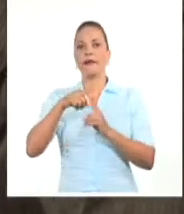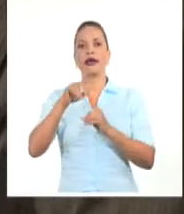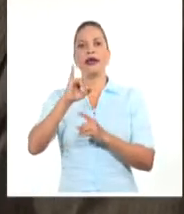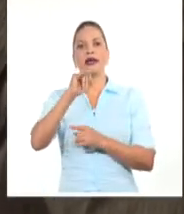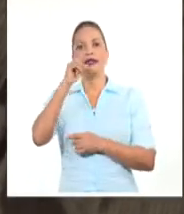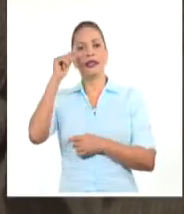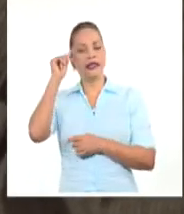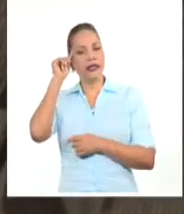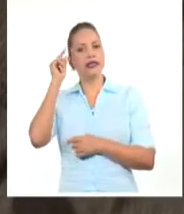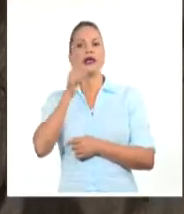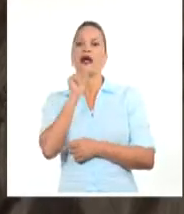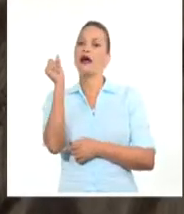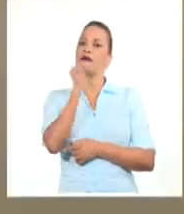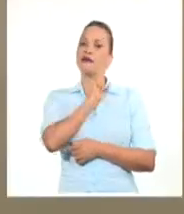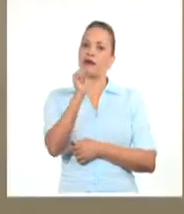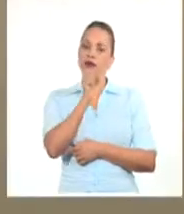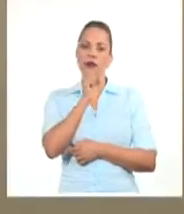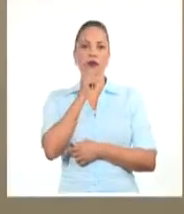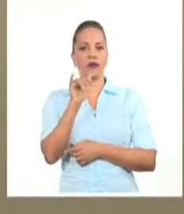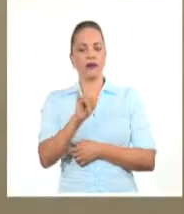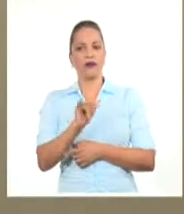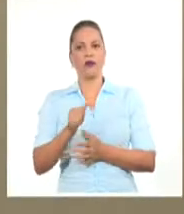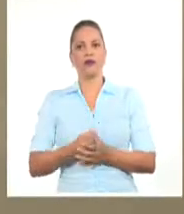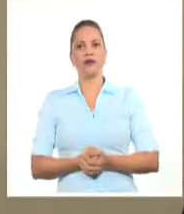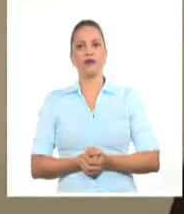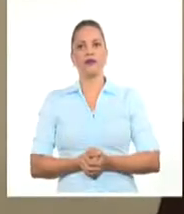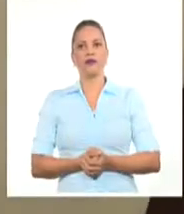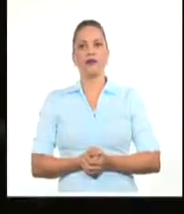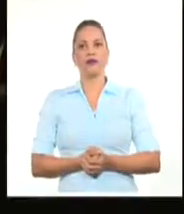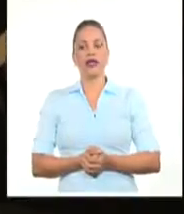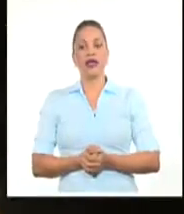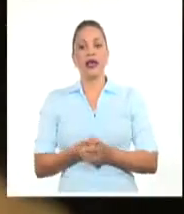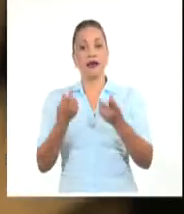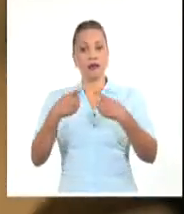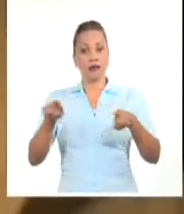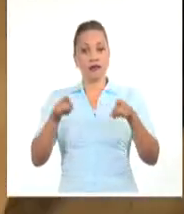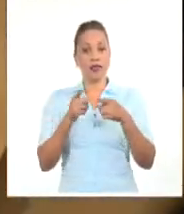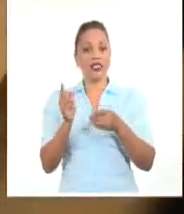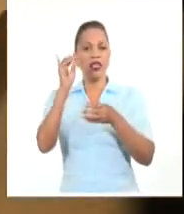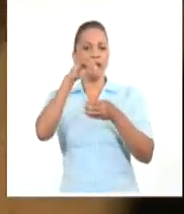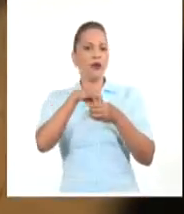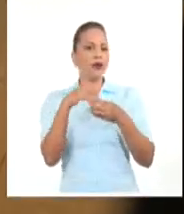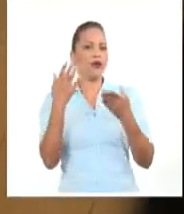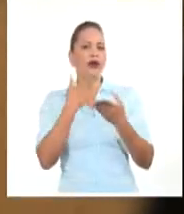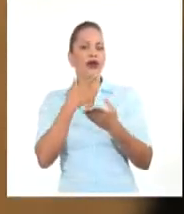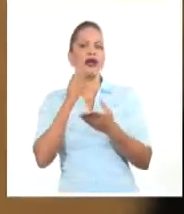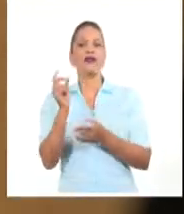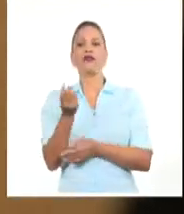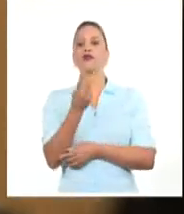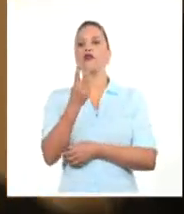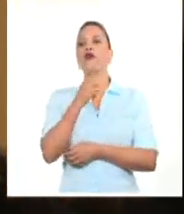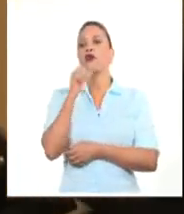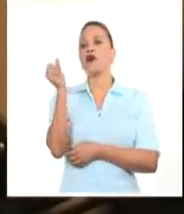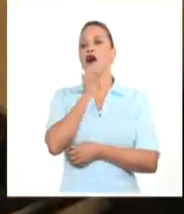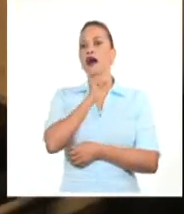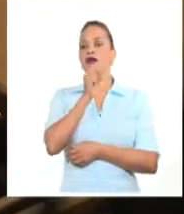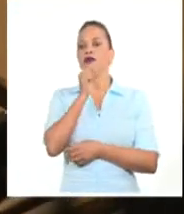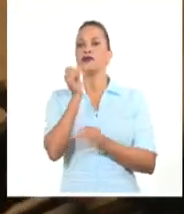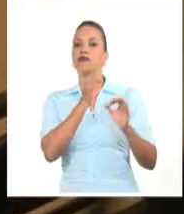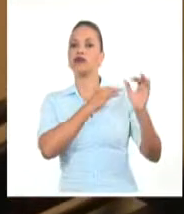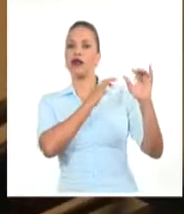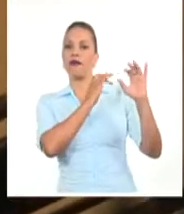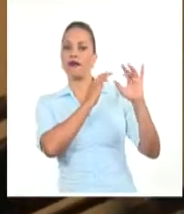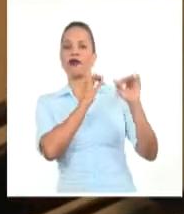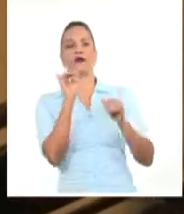Canción Breve a estos artistas, cuyo estreno tuvo lugar en este concierto, en el que se incluyó también la pieza Dos tiempos para flauta de esta